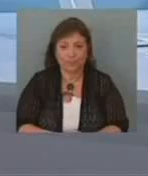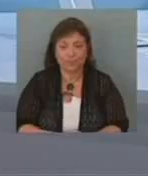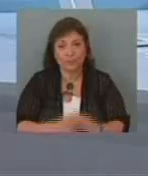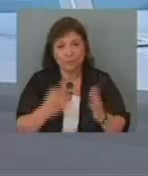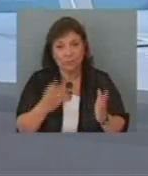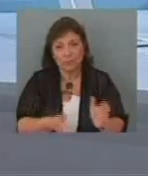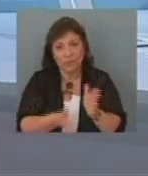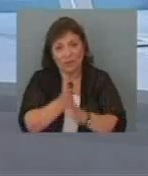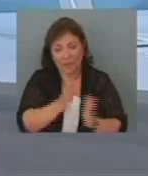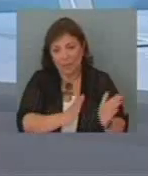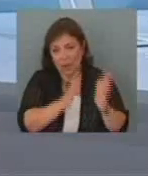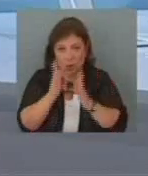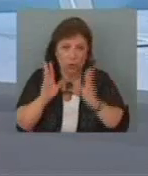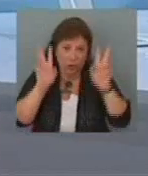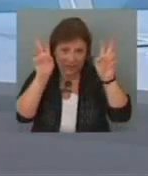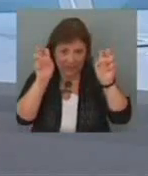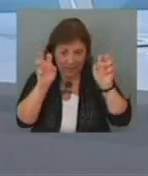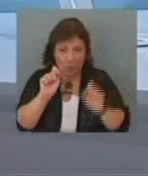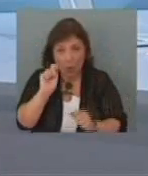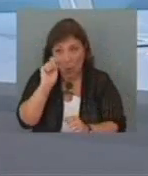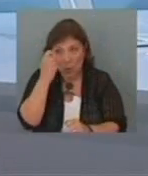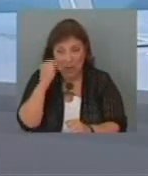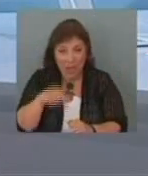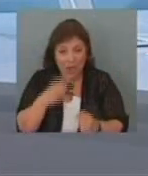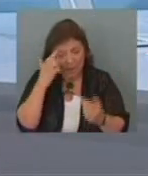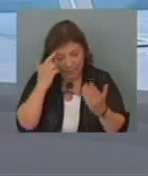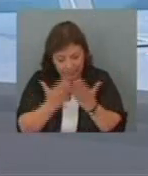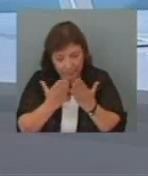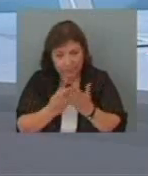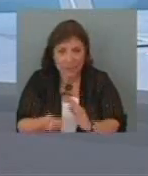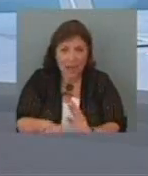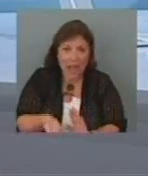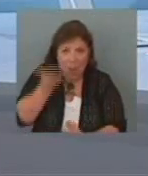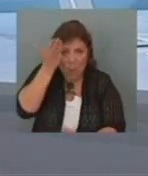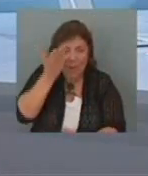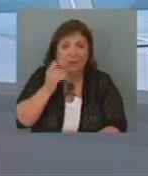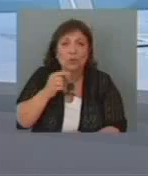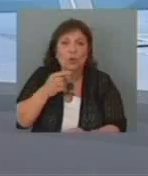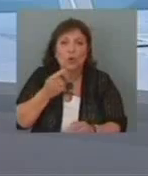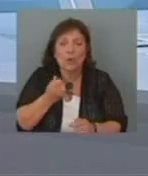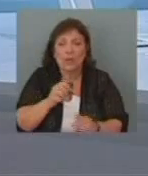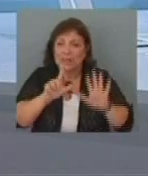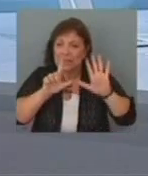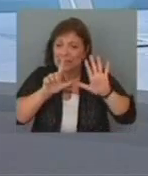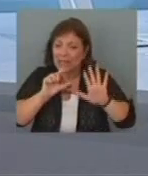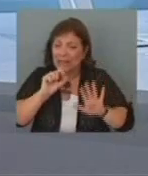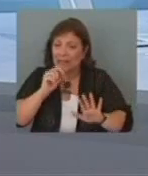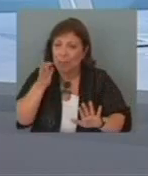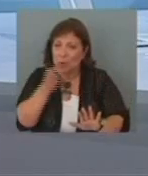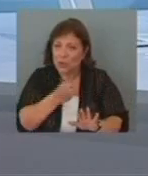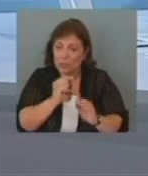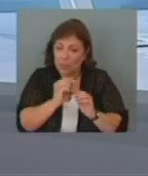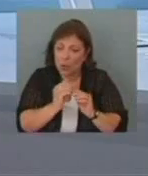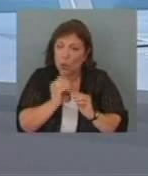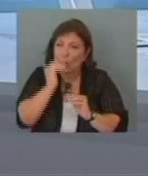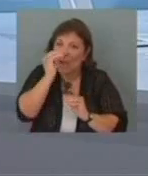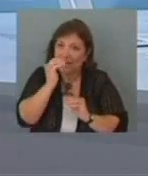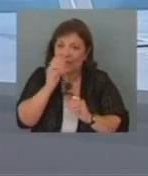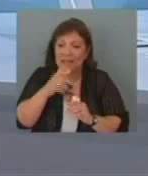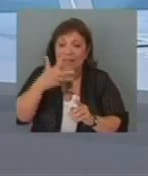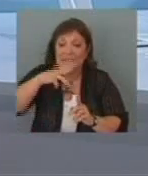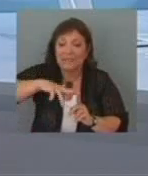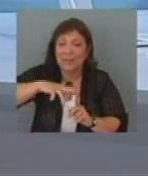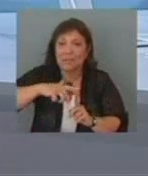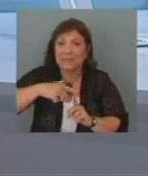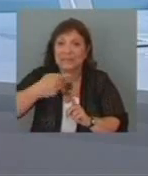Nos vamos a otros temas. UTE analiza incrementar sus tarifas poco más de un 7% en el primer trimestre del año que